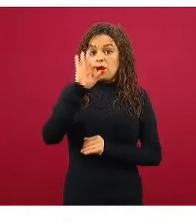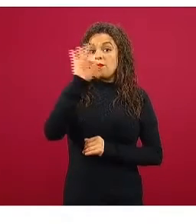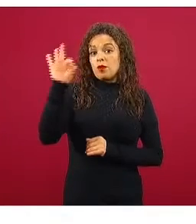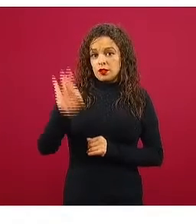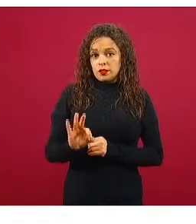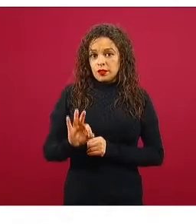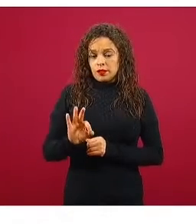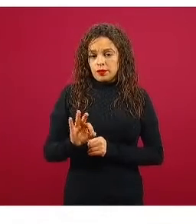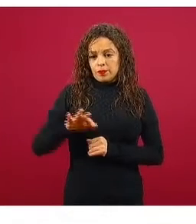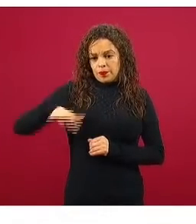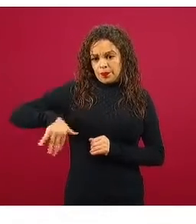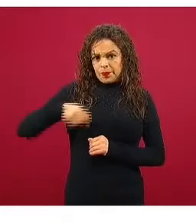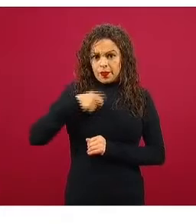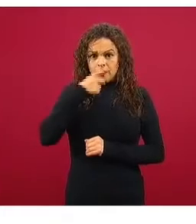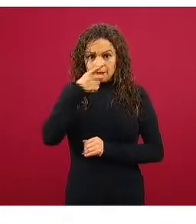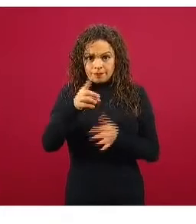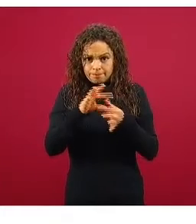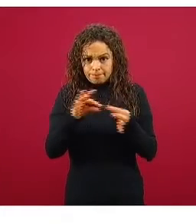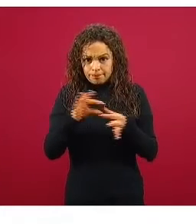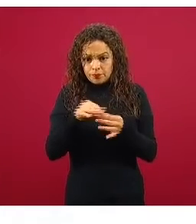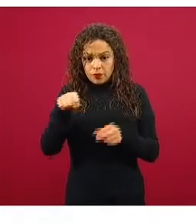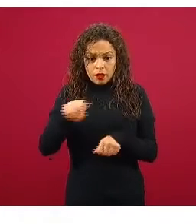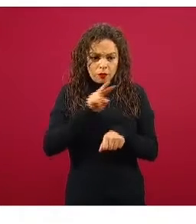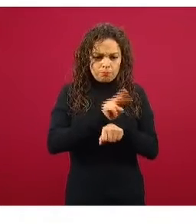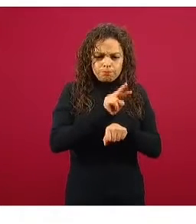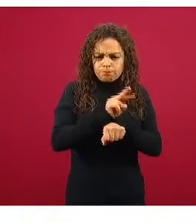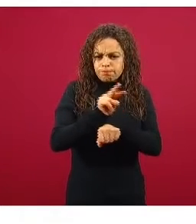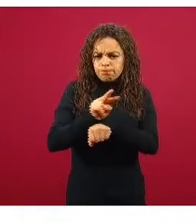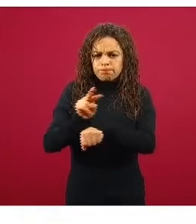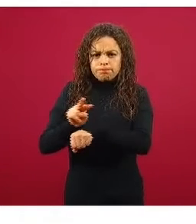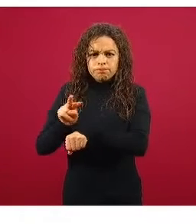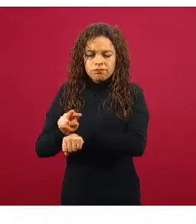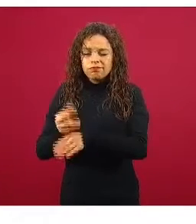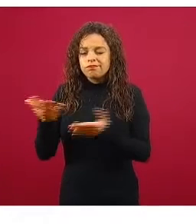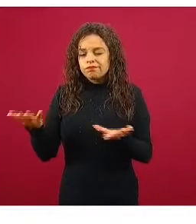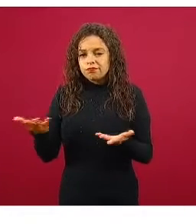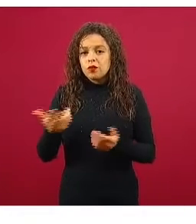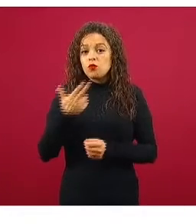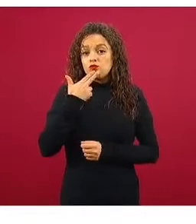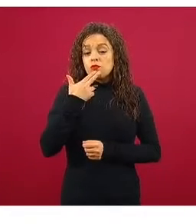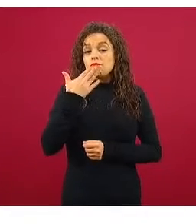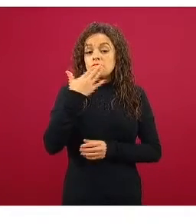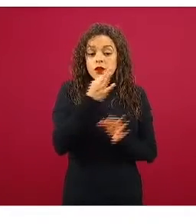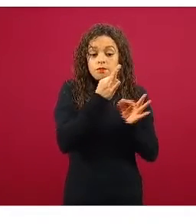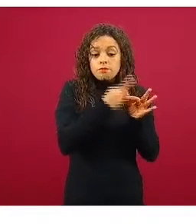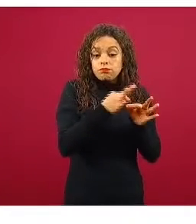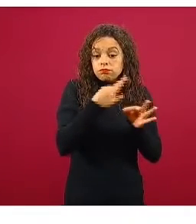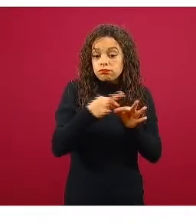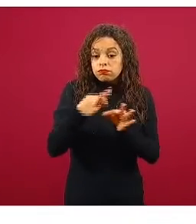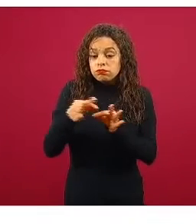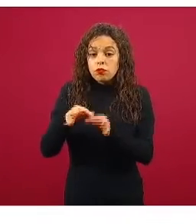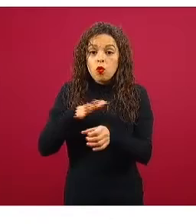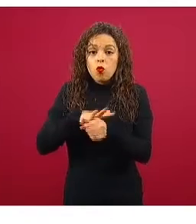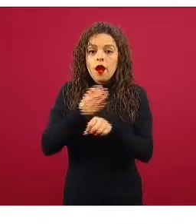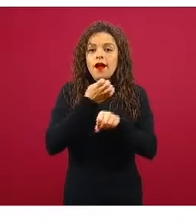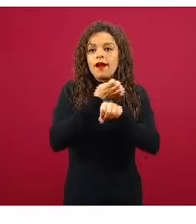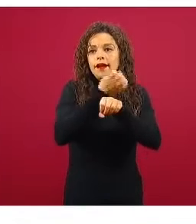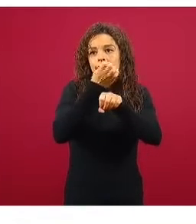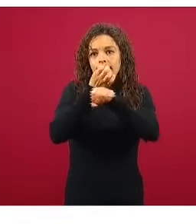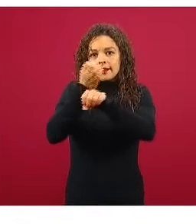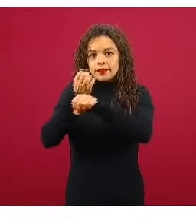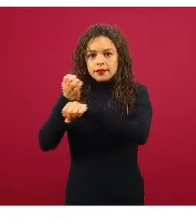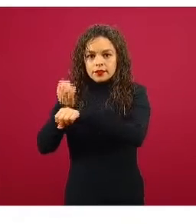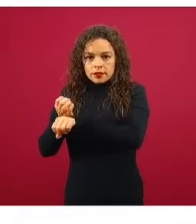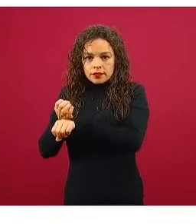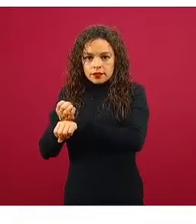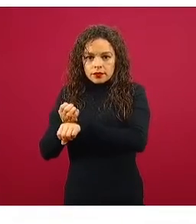como comentábamos hace un momento, este es un monitoreo sobre todo muy puntual y útil para las entidades federativas, porque en función de cómo se